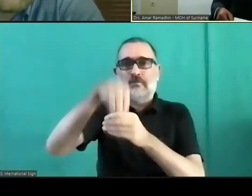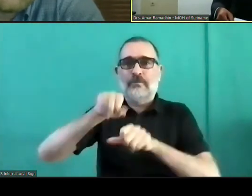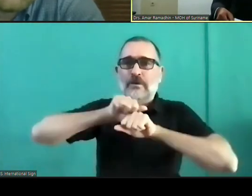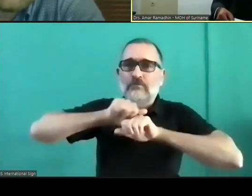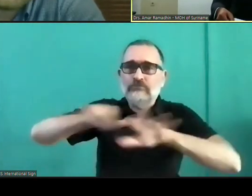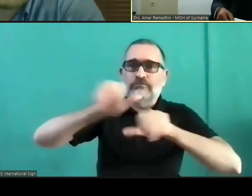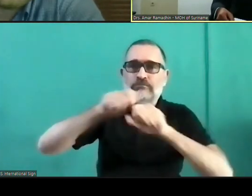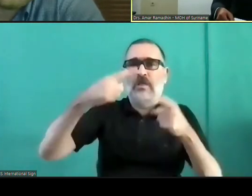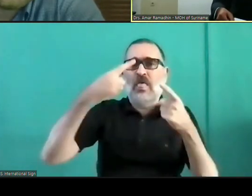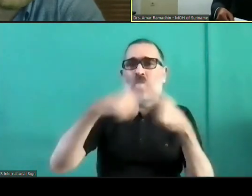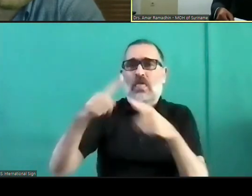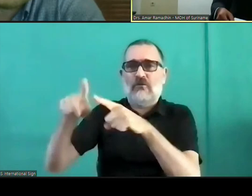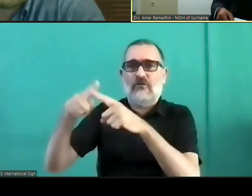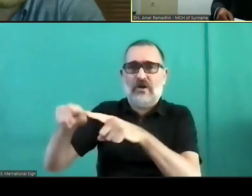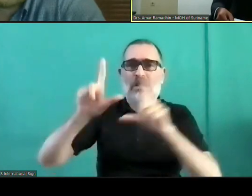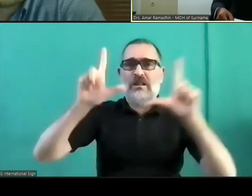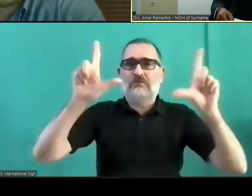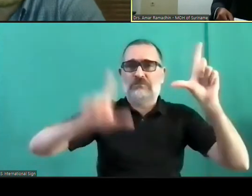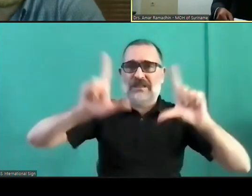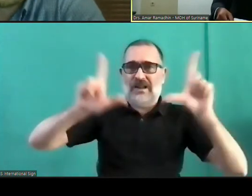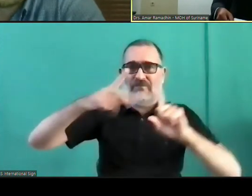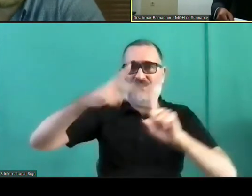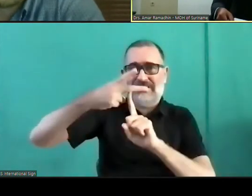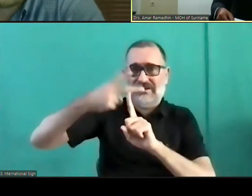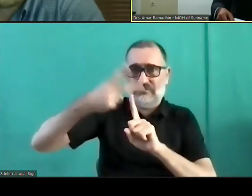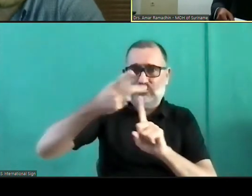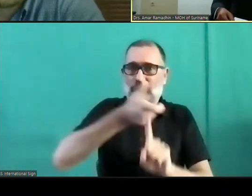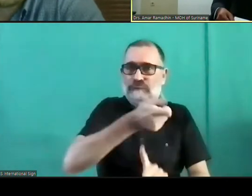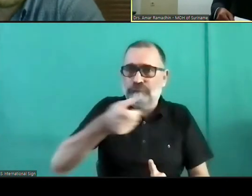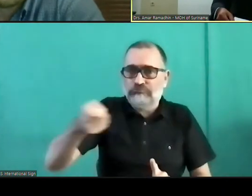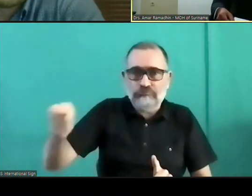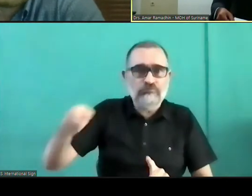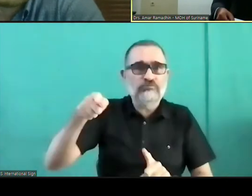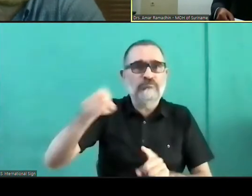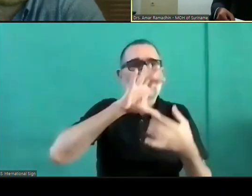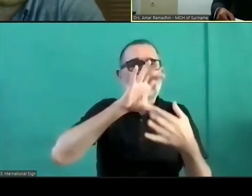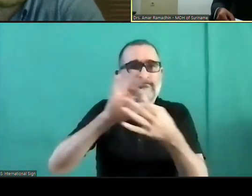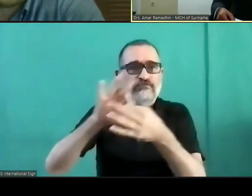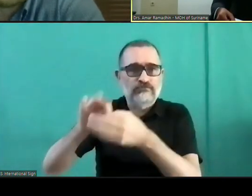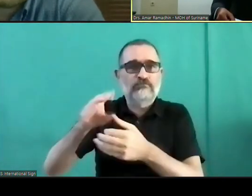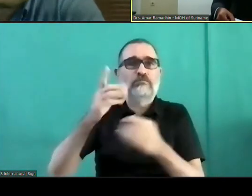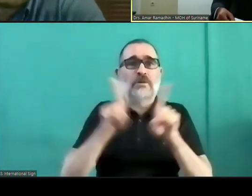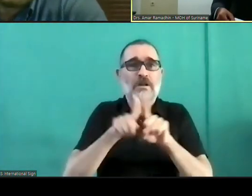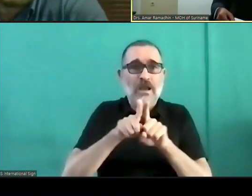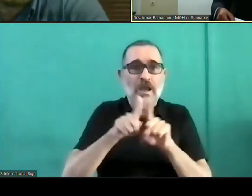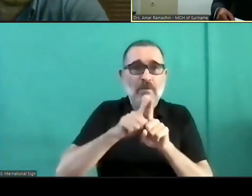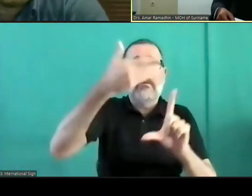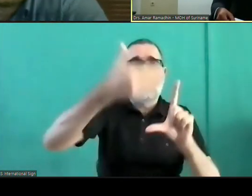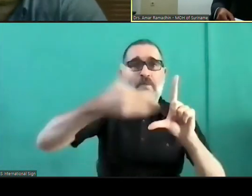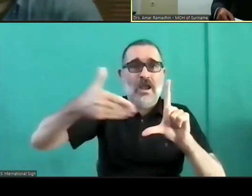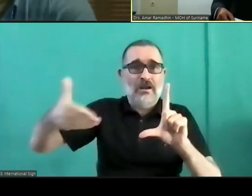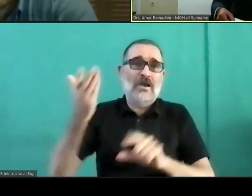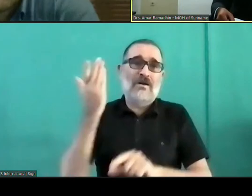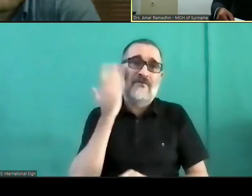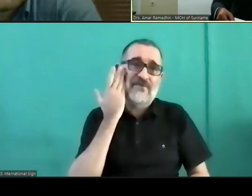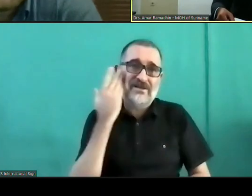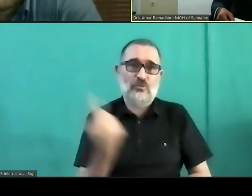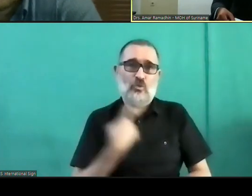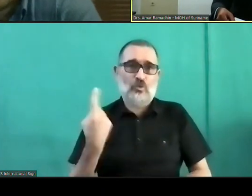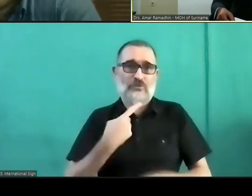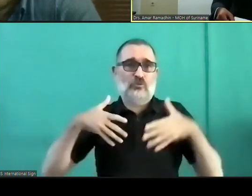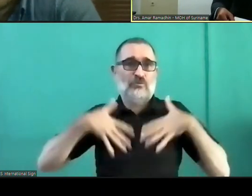hay uno que es para las trabajadores de emergencia y se ha traducido al holandés